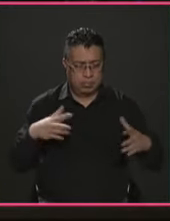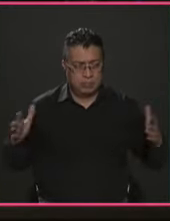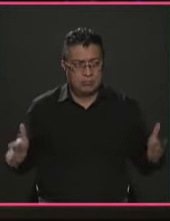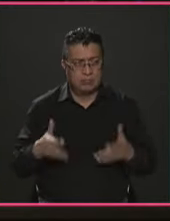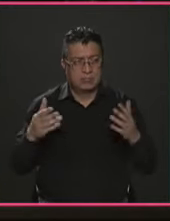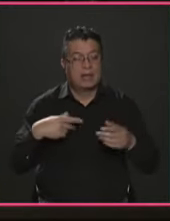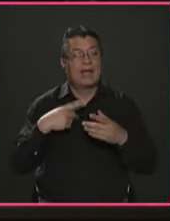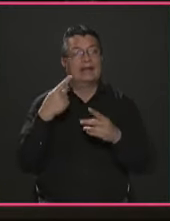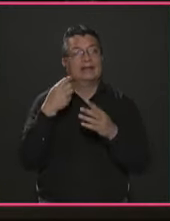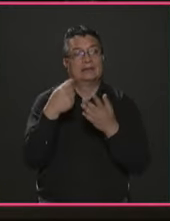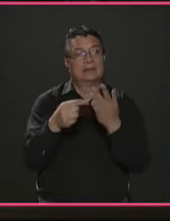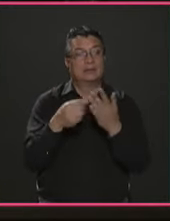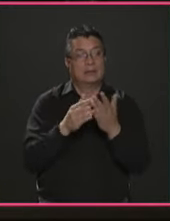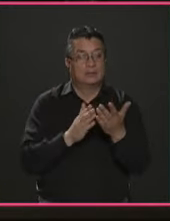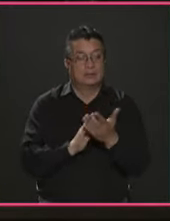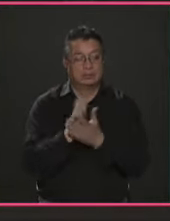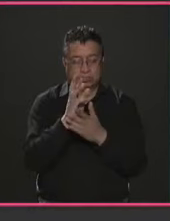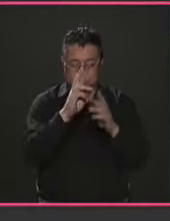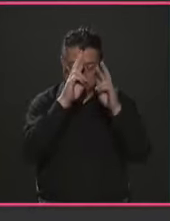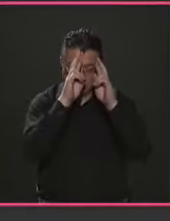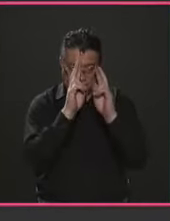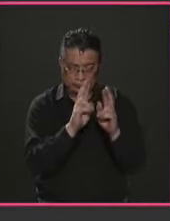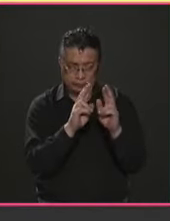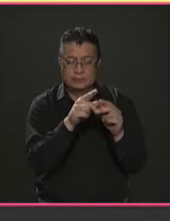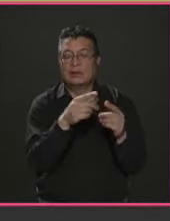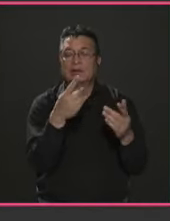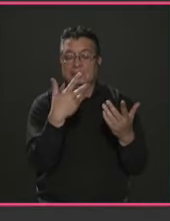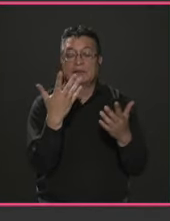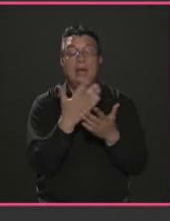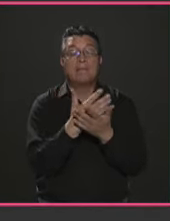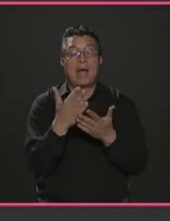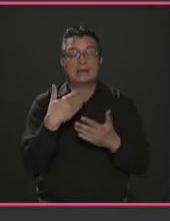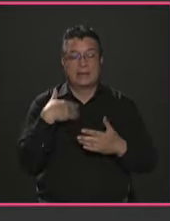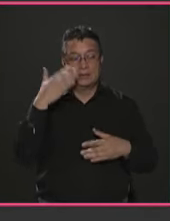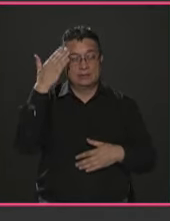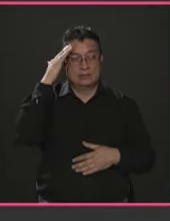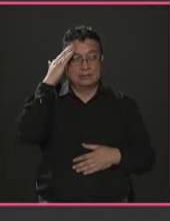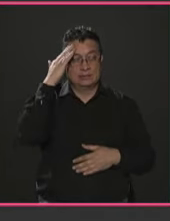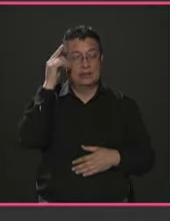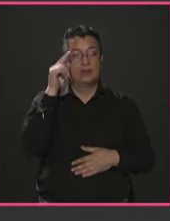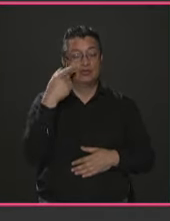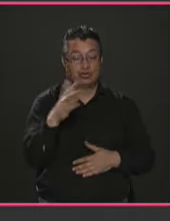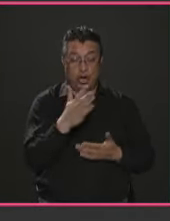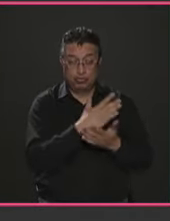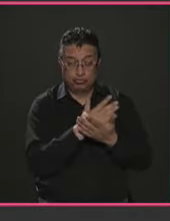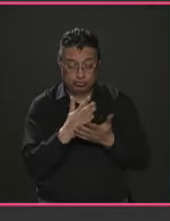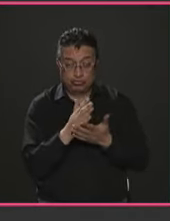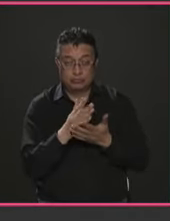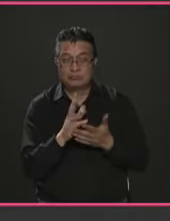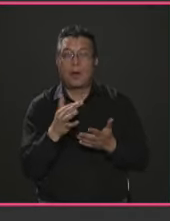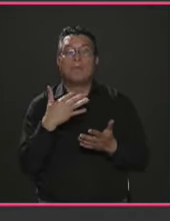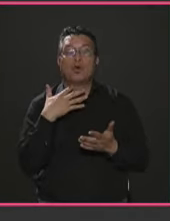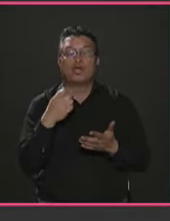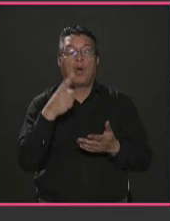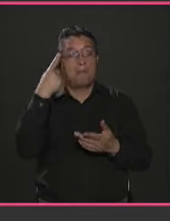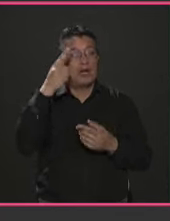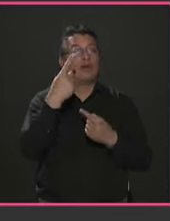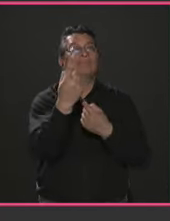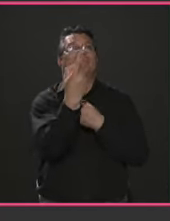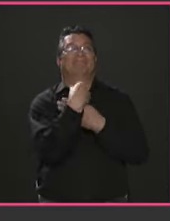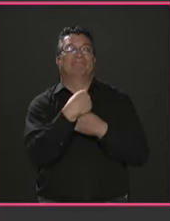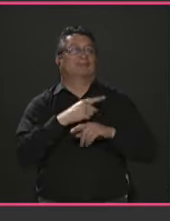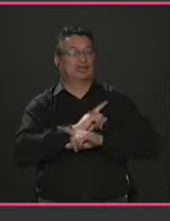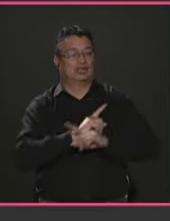que de resultado parte por reconocer lo que pasa por tu mente si pasó tiene un porqué pero no te gobierne lo que